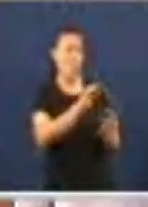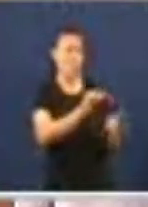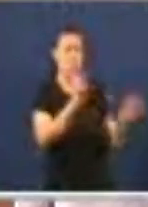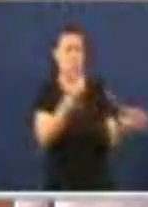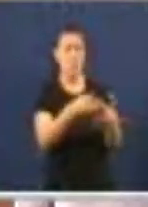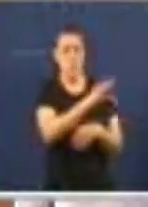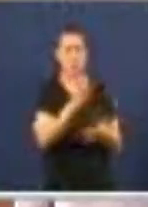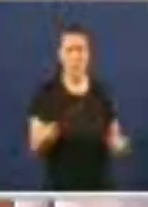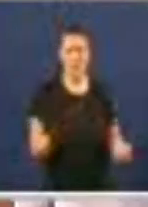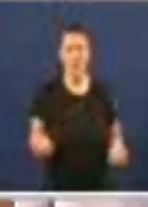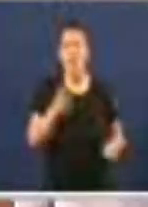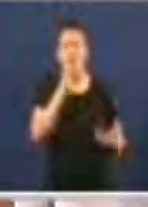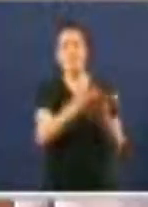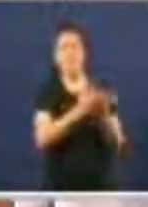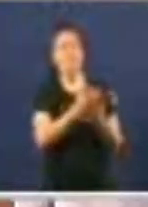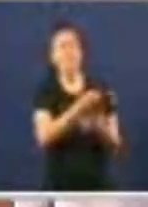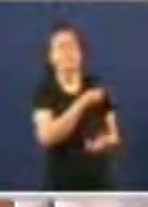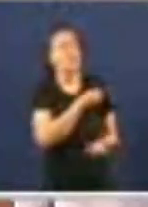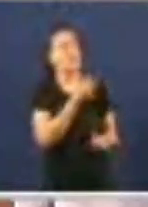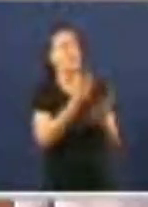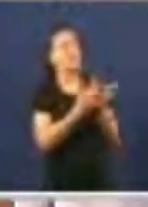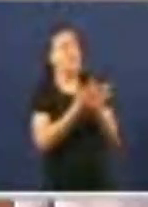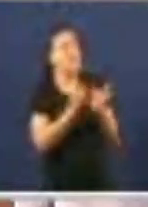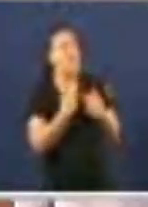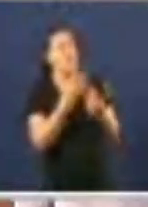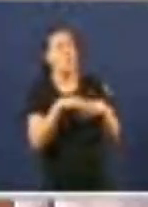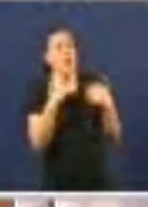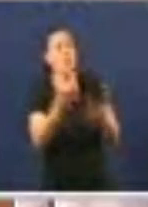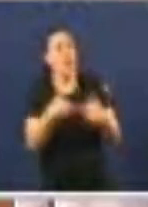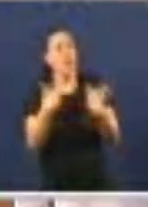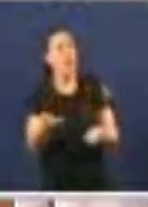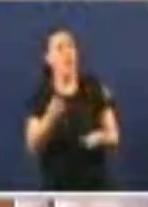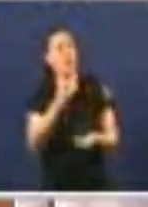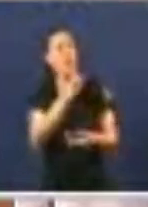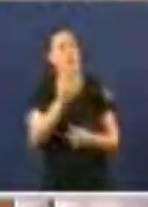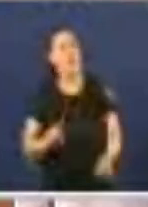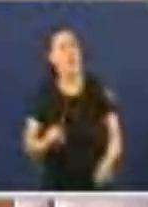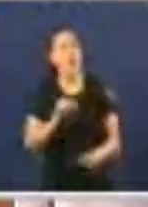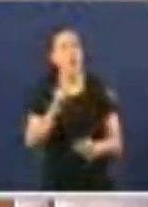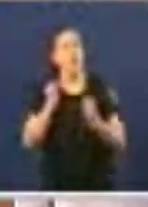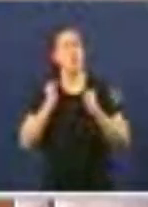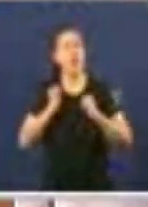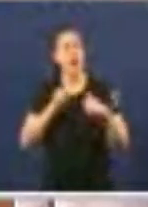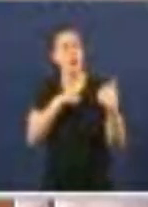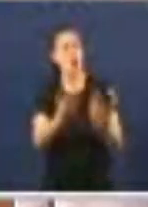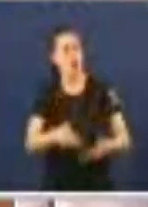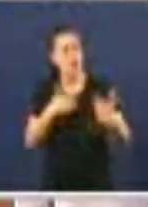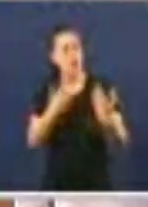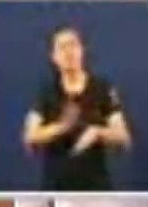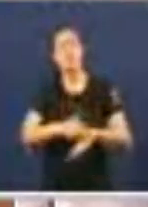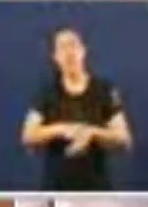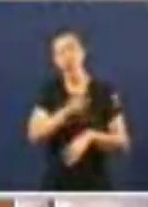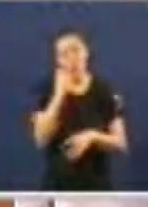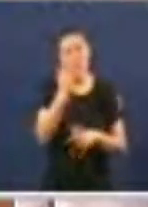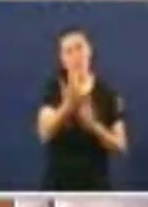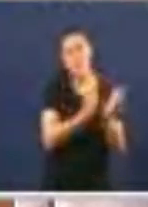explicara por que Villarmir lle fai xenerosos donativos á Fundación Fraga. Creo que estaría ben que vostede mesmo nos explicara